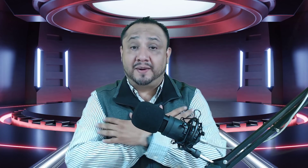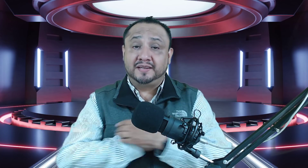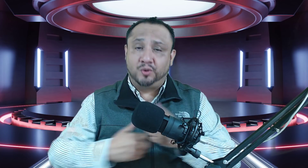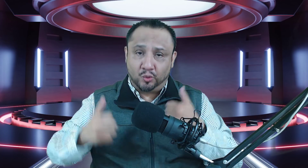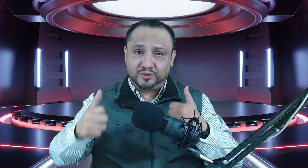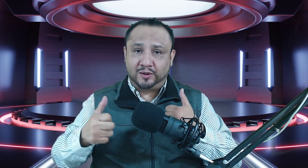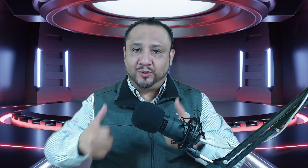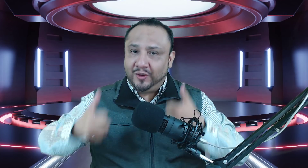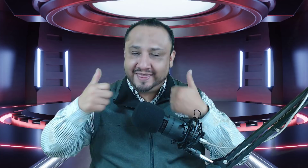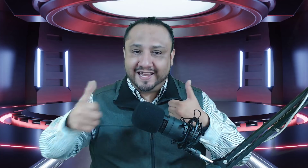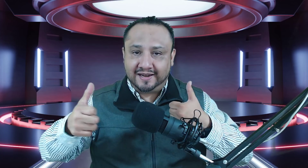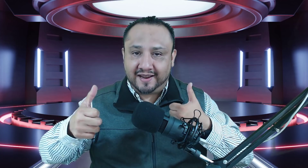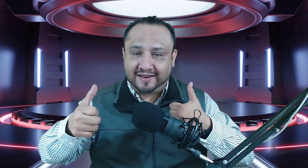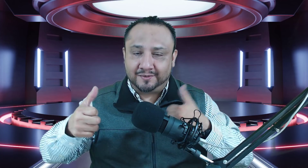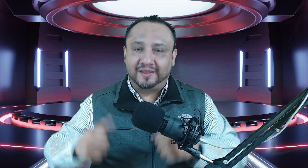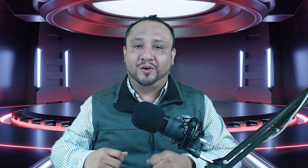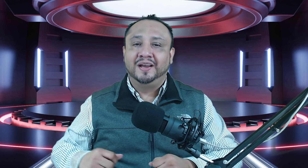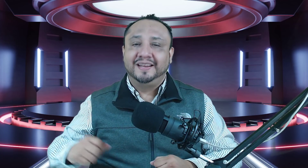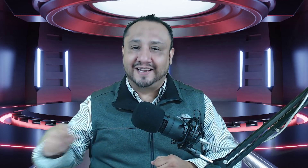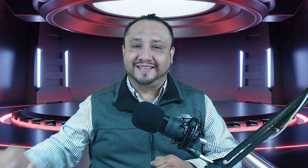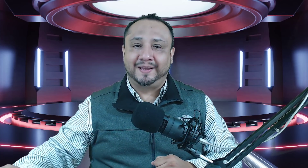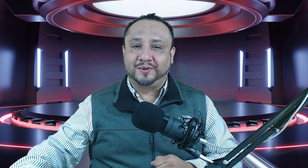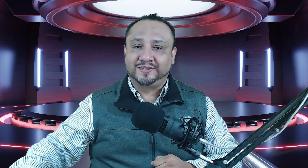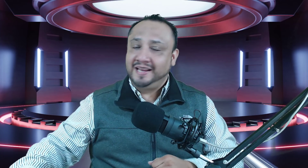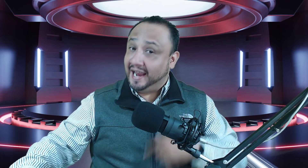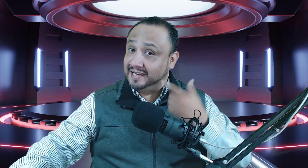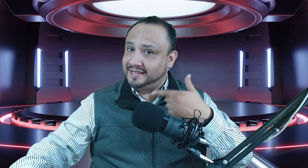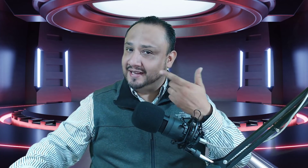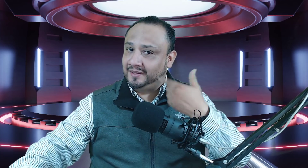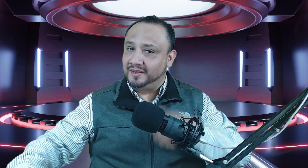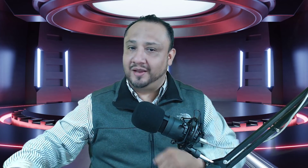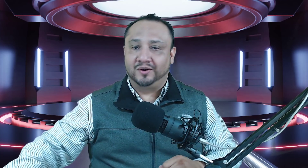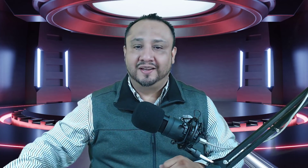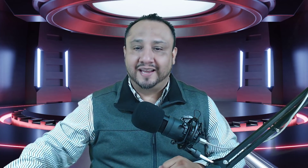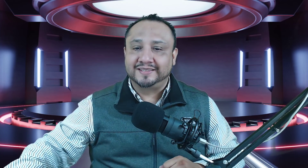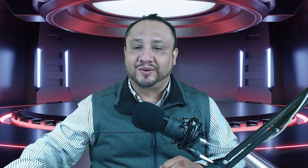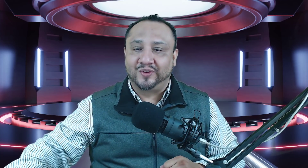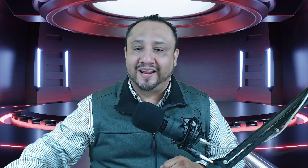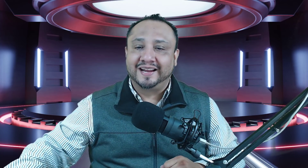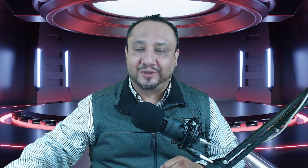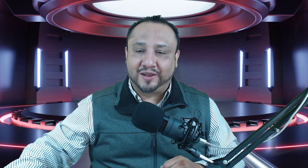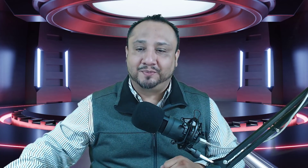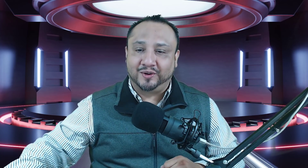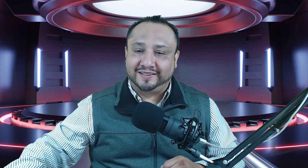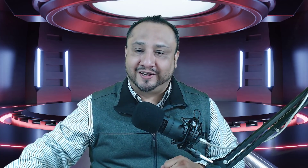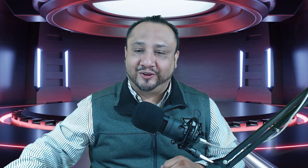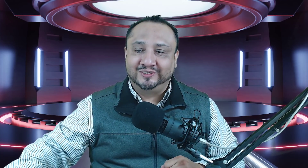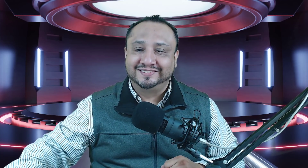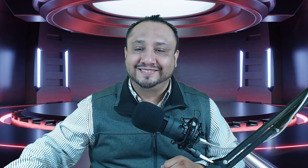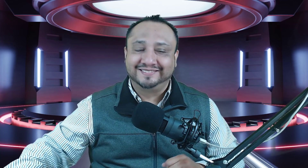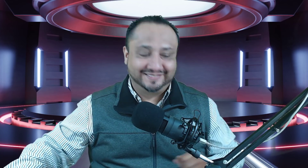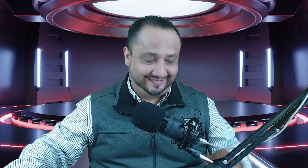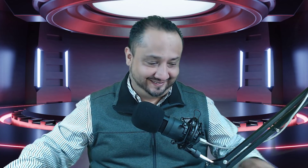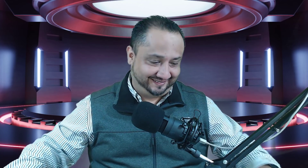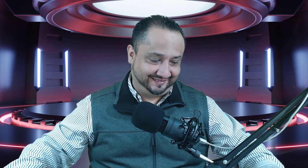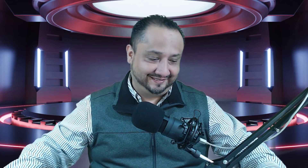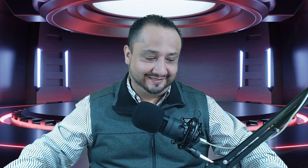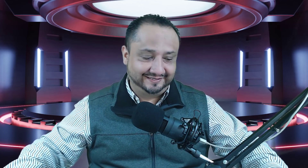fuerte abrazo un saludo en laical vídeo y aquí estamos en el siguiente vídeo esto fue jurado político